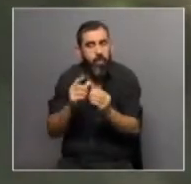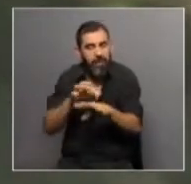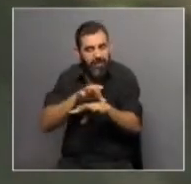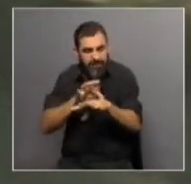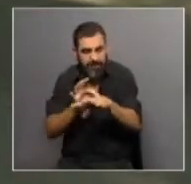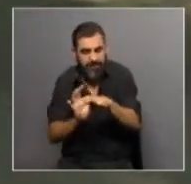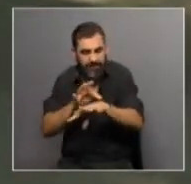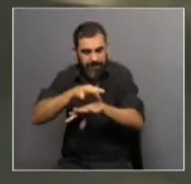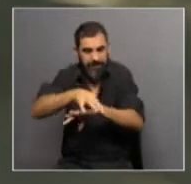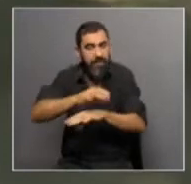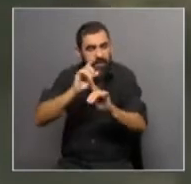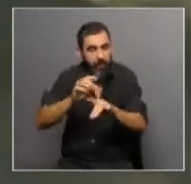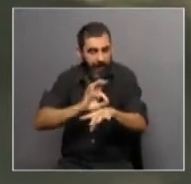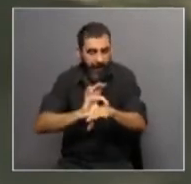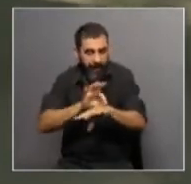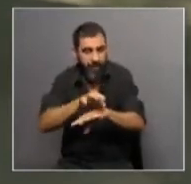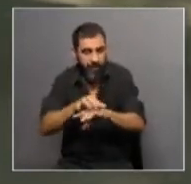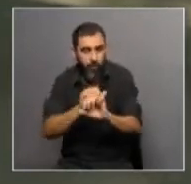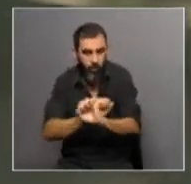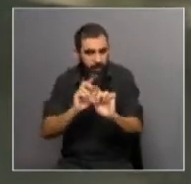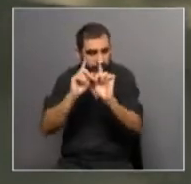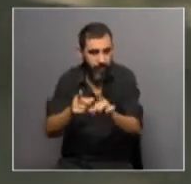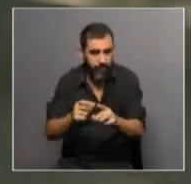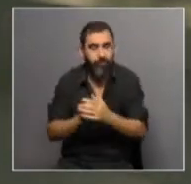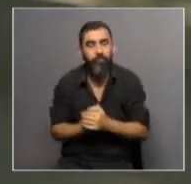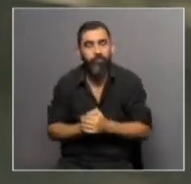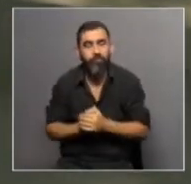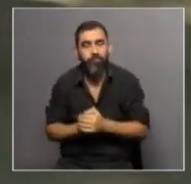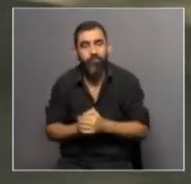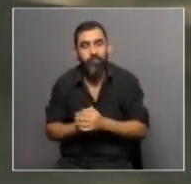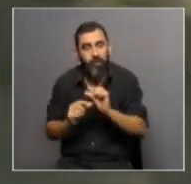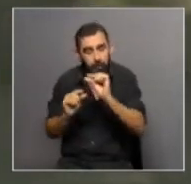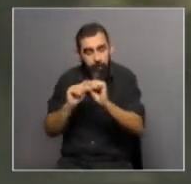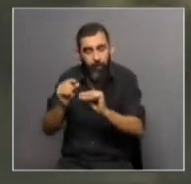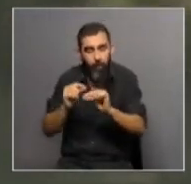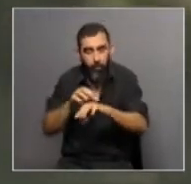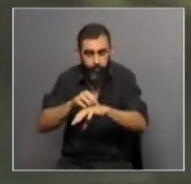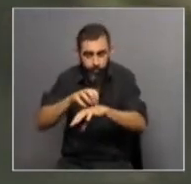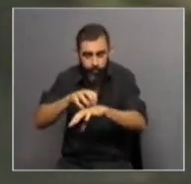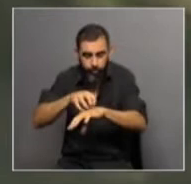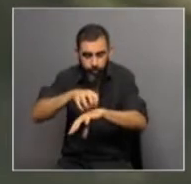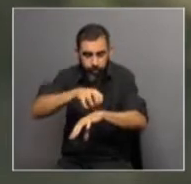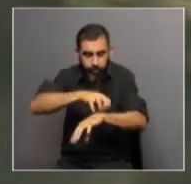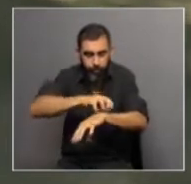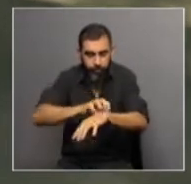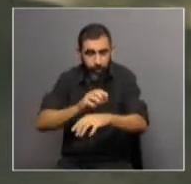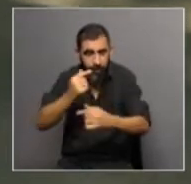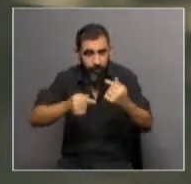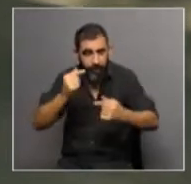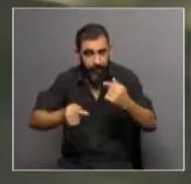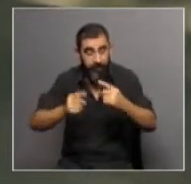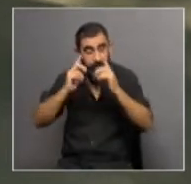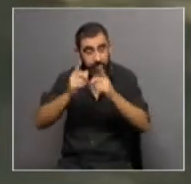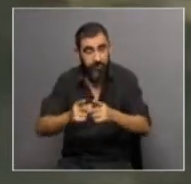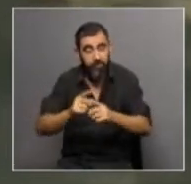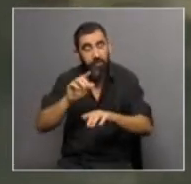exudación, es decir, que sale líquido de la piel, aparición de pequeñas ampollas sobre la piel, cuadro